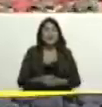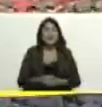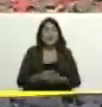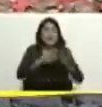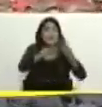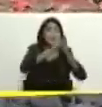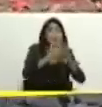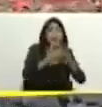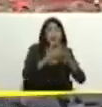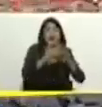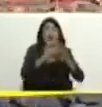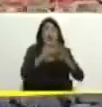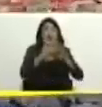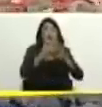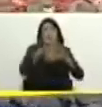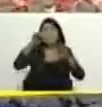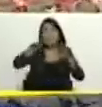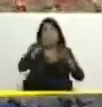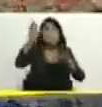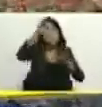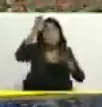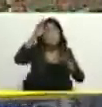barrio arriba, barrio adentro.